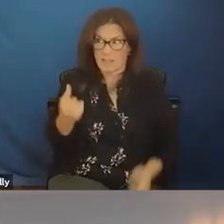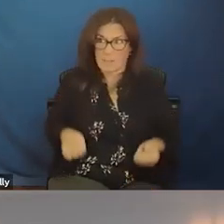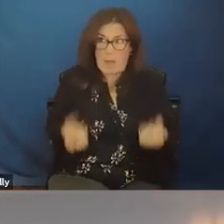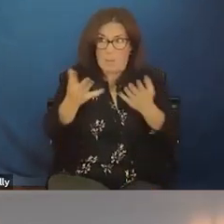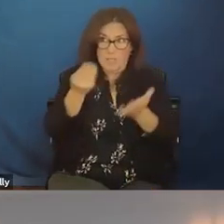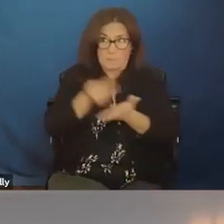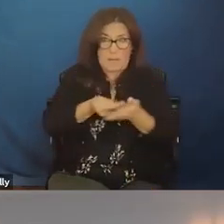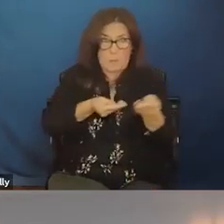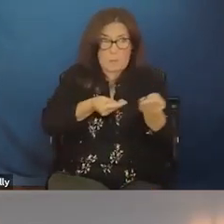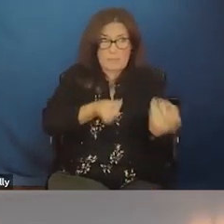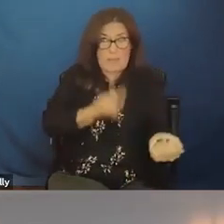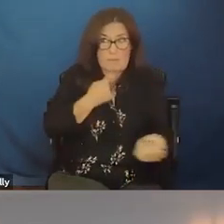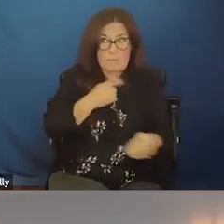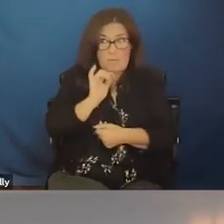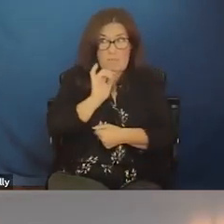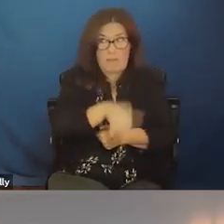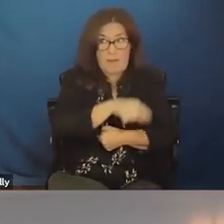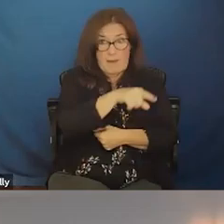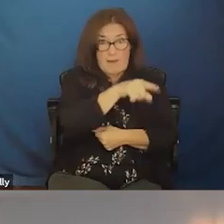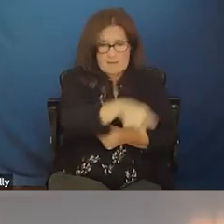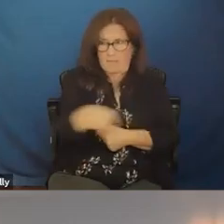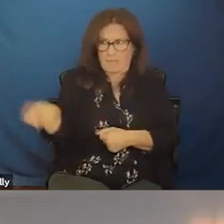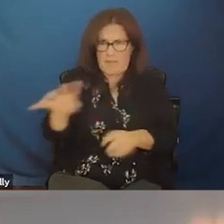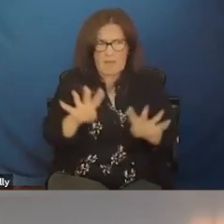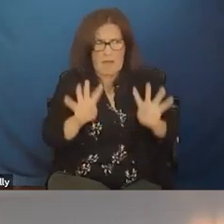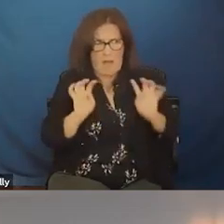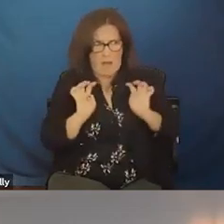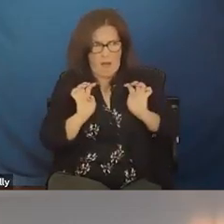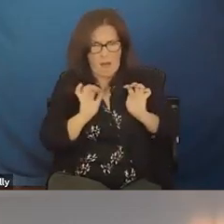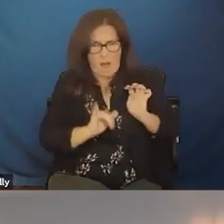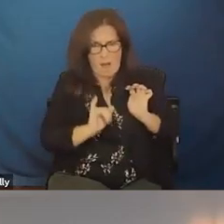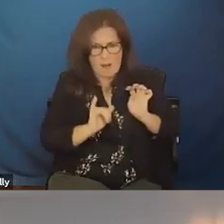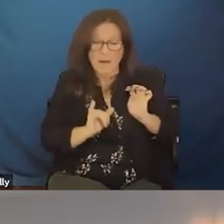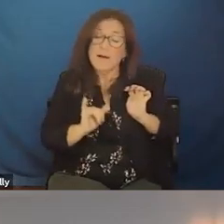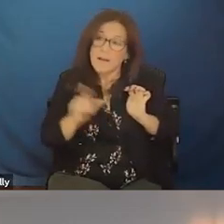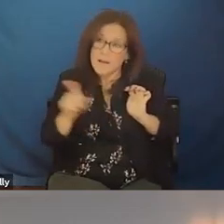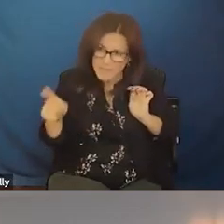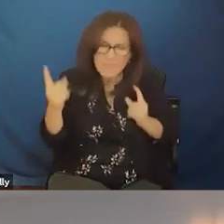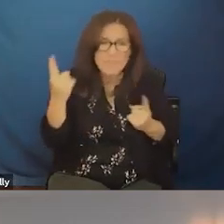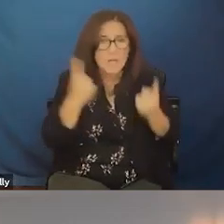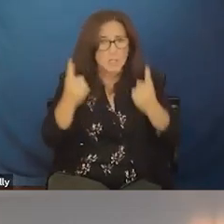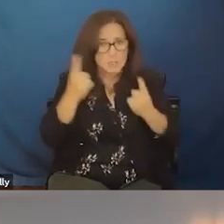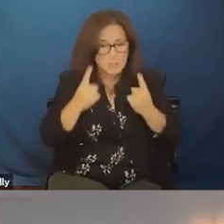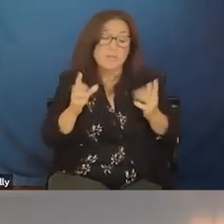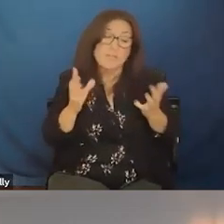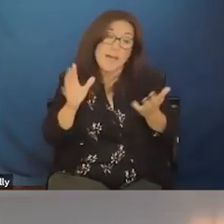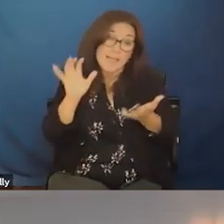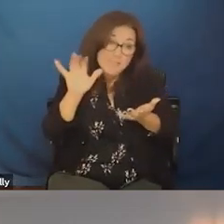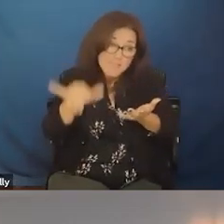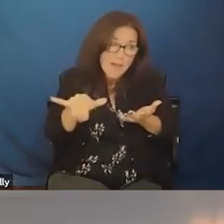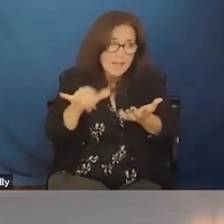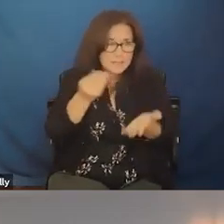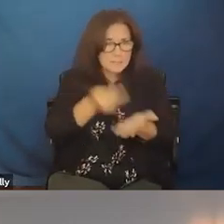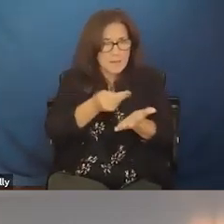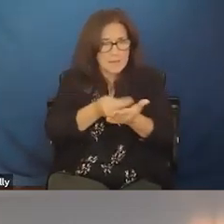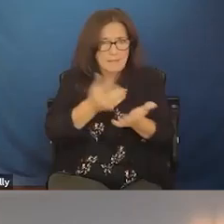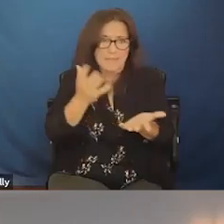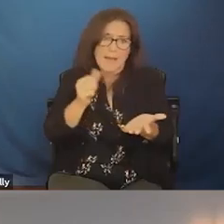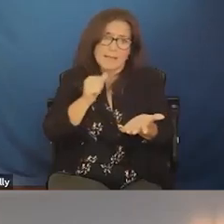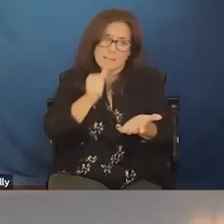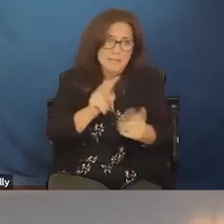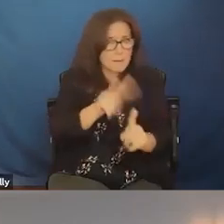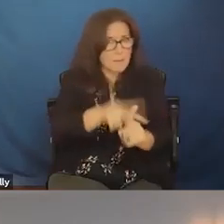como anonadados y preocupados por el hecho de que no hay suficiente dinero designado para alumnos